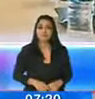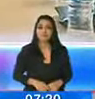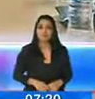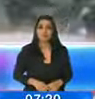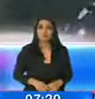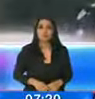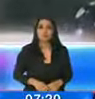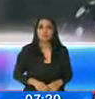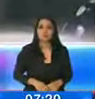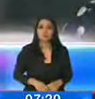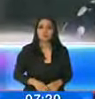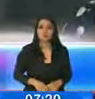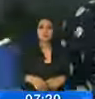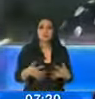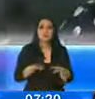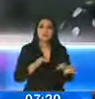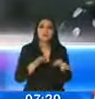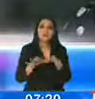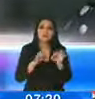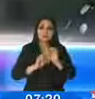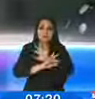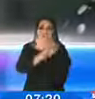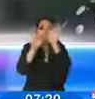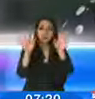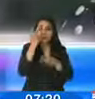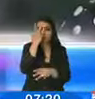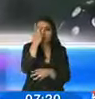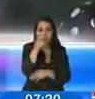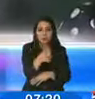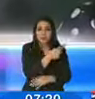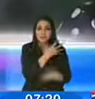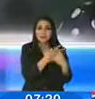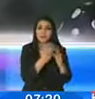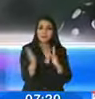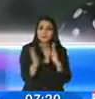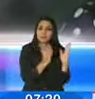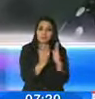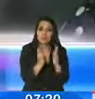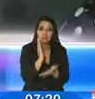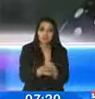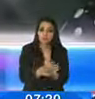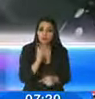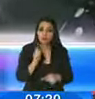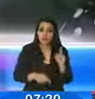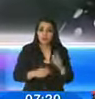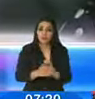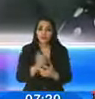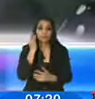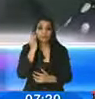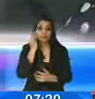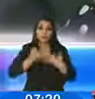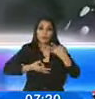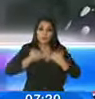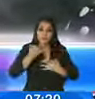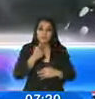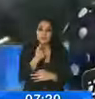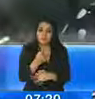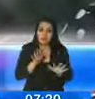Fuimos claros en argumentar el por qué no procedía en este caso una sustitución. La señora jueza recalcó